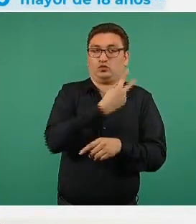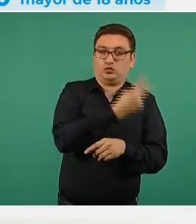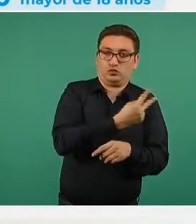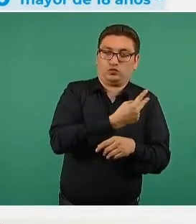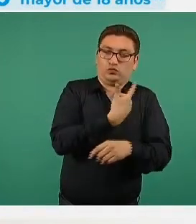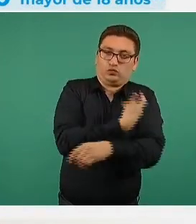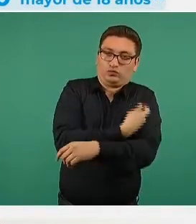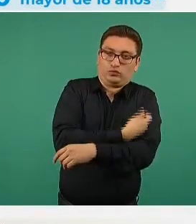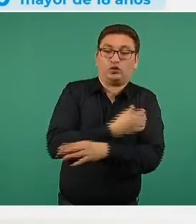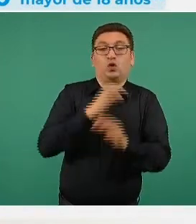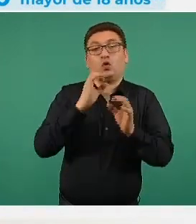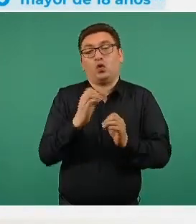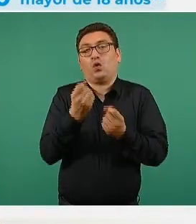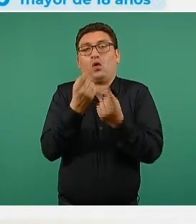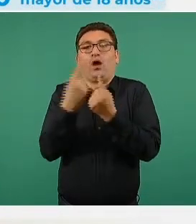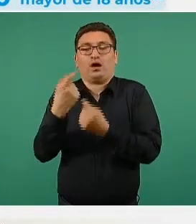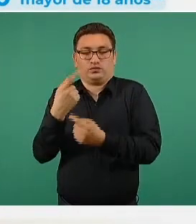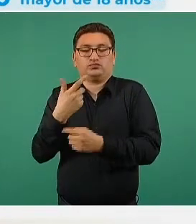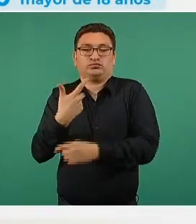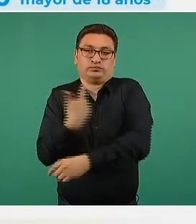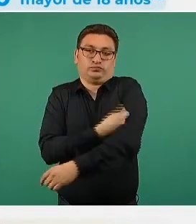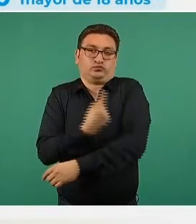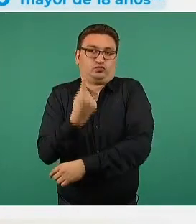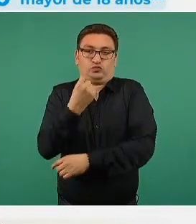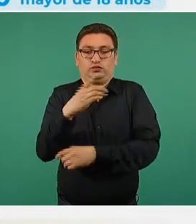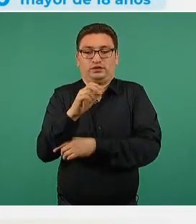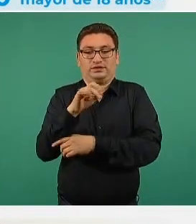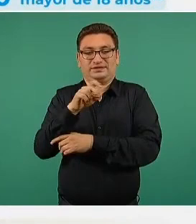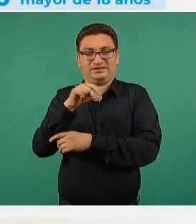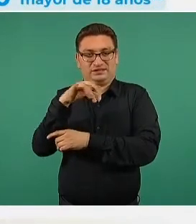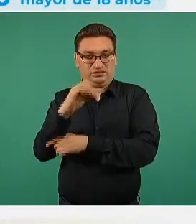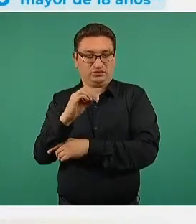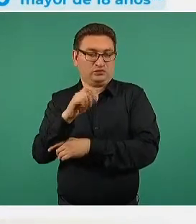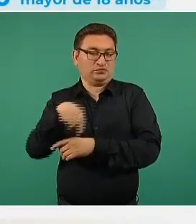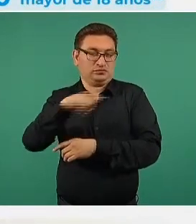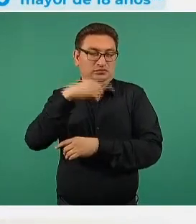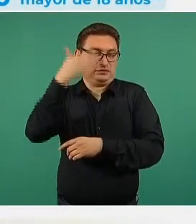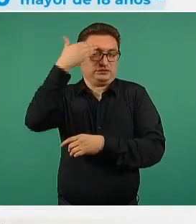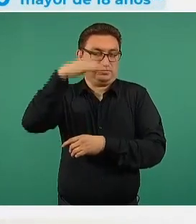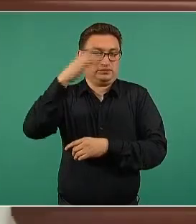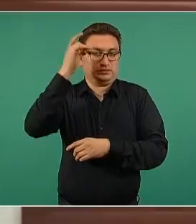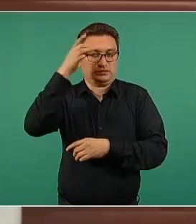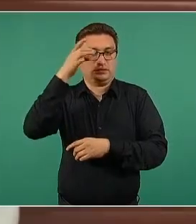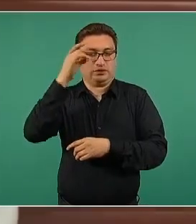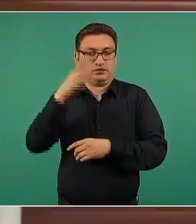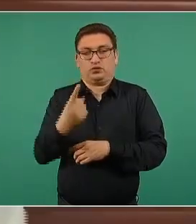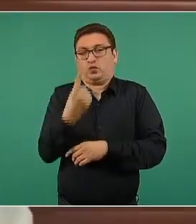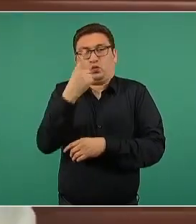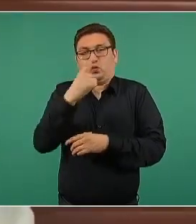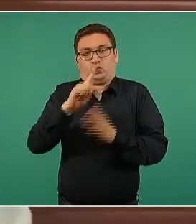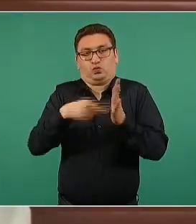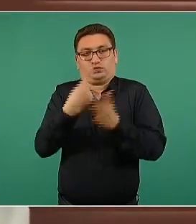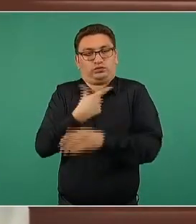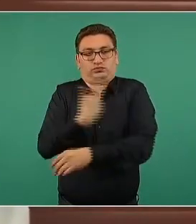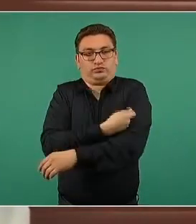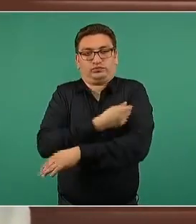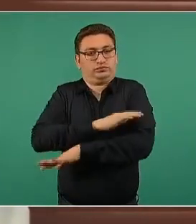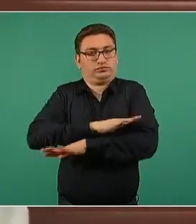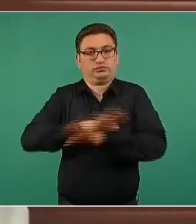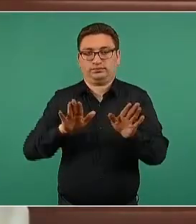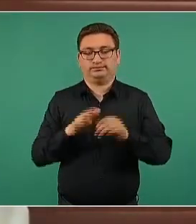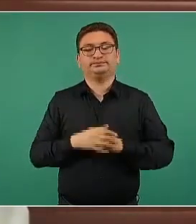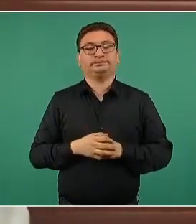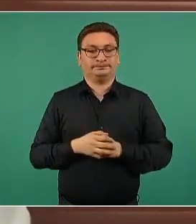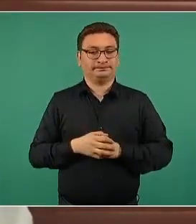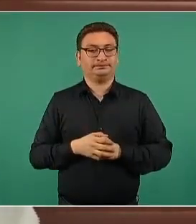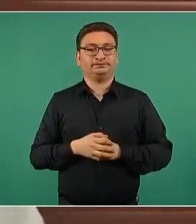dosis, o que hayan recibido la vacuna CanSino, que como también ya conocen todos, una sola dosis representa el